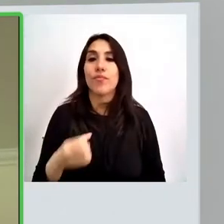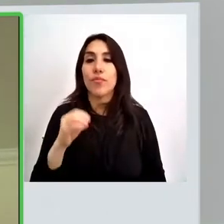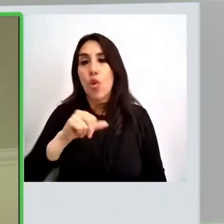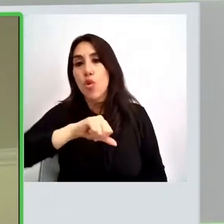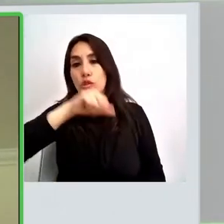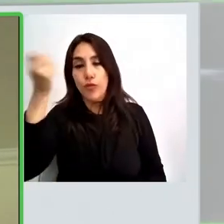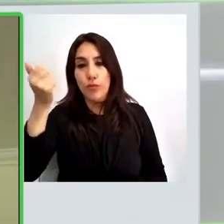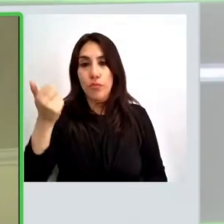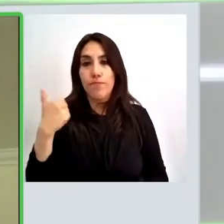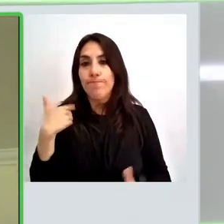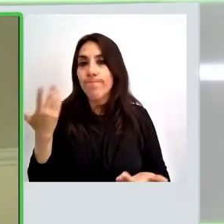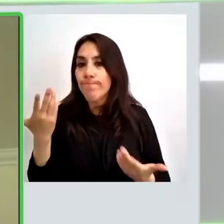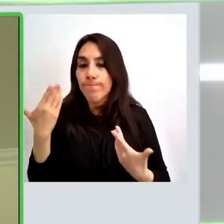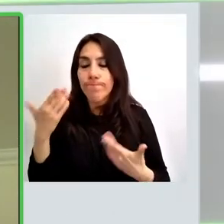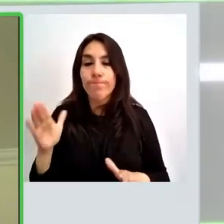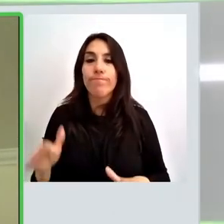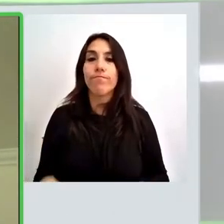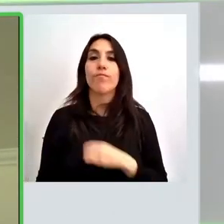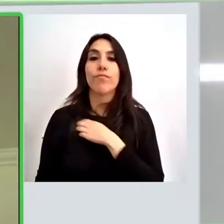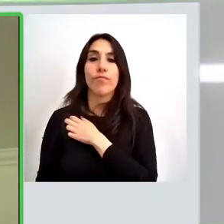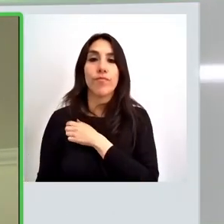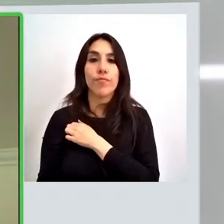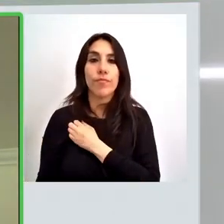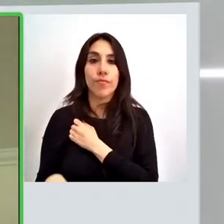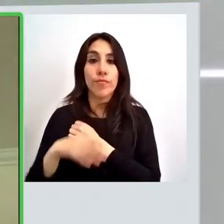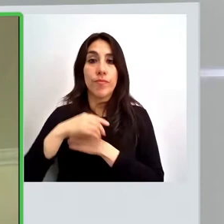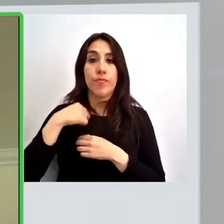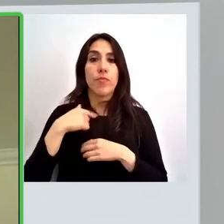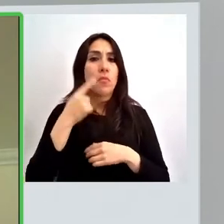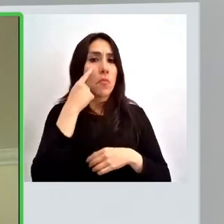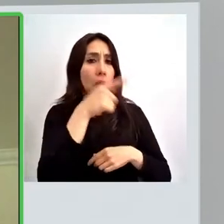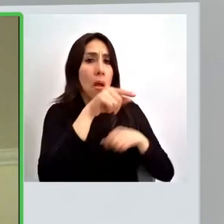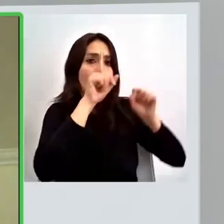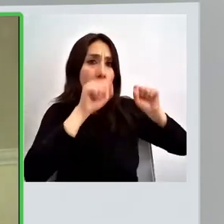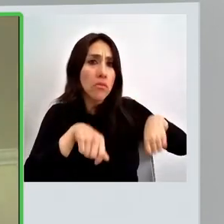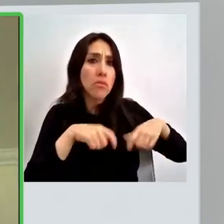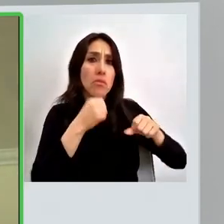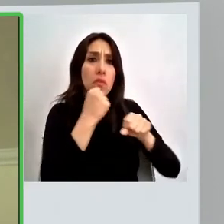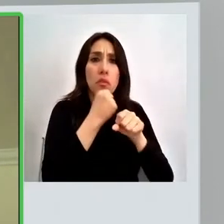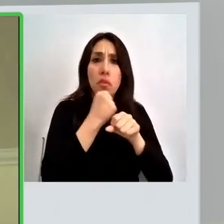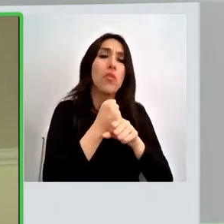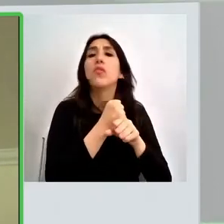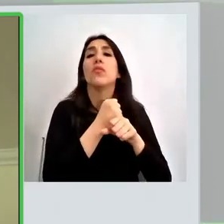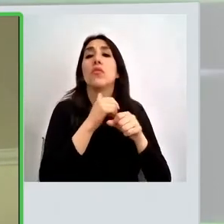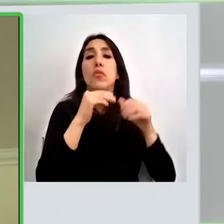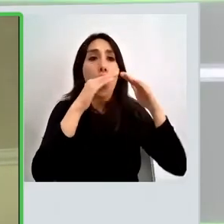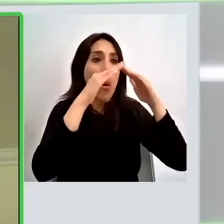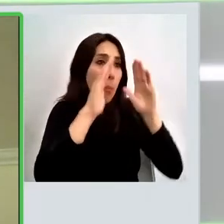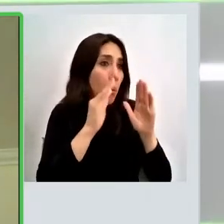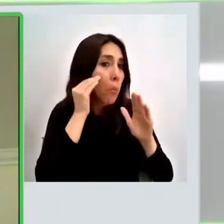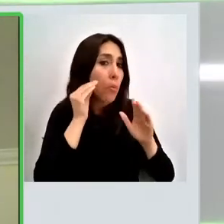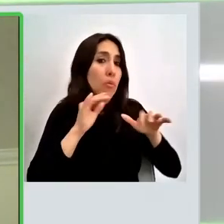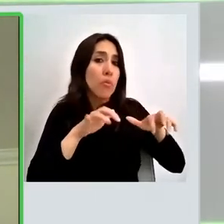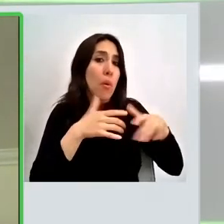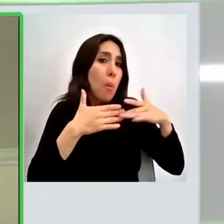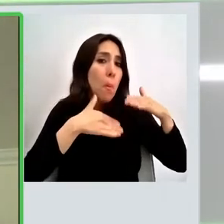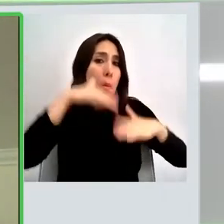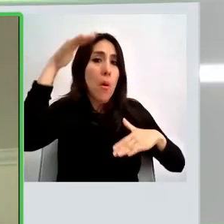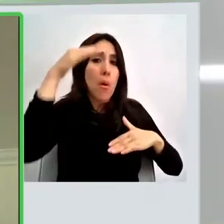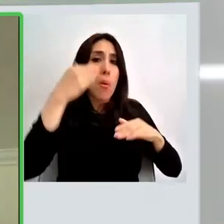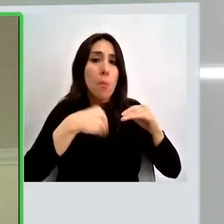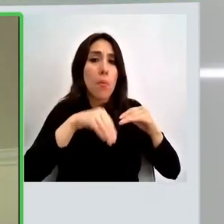ver si es que pueden trabajar desde la casa y es posible que sean más productivos que si que tuvieran que ir a algún